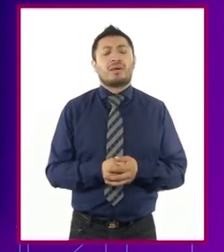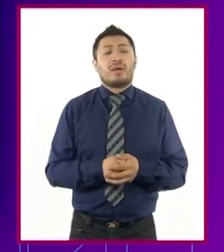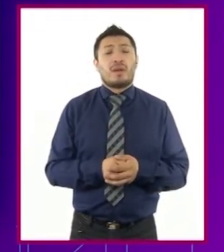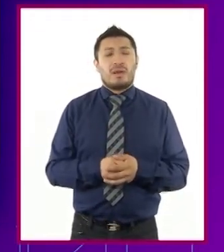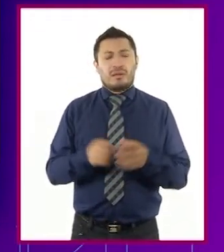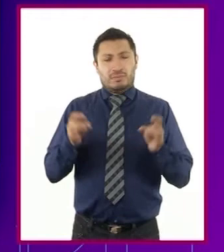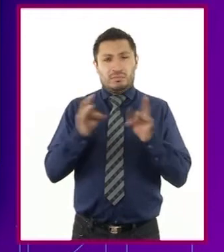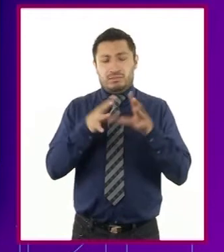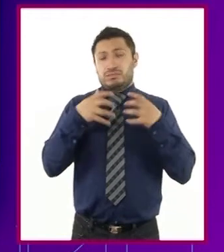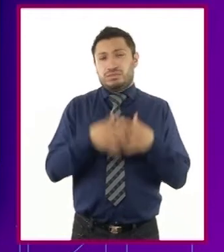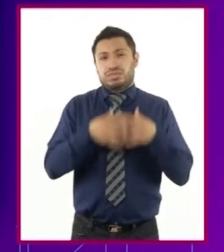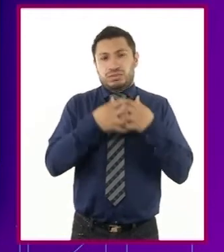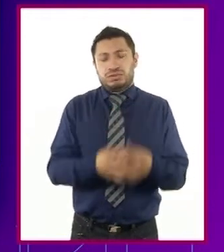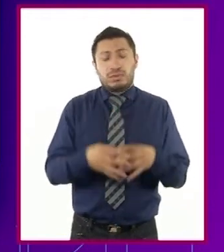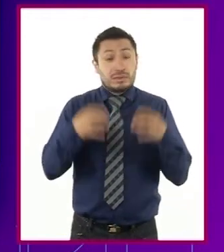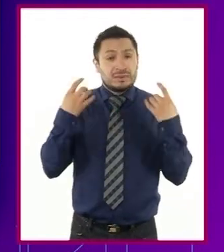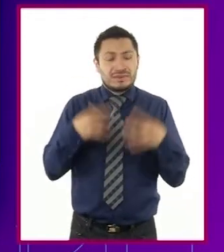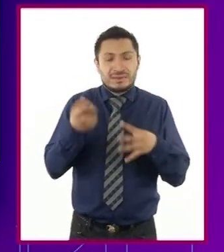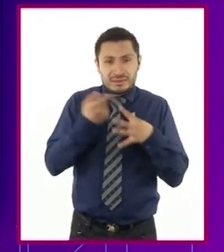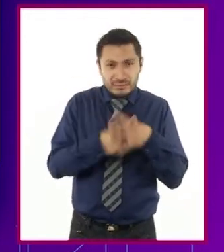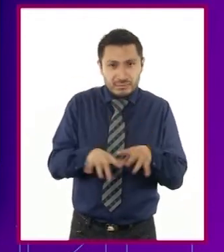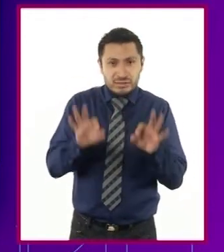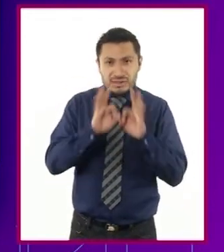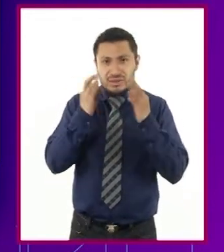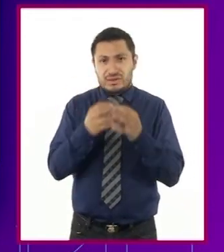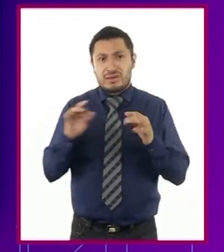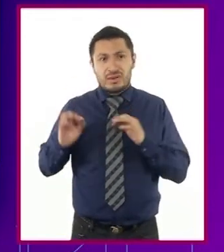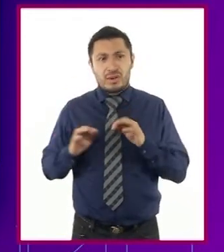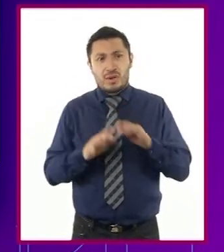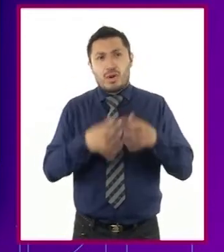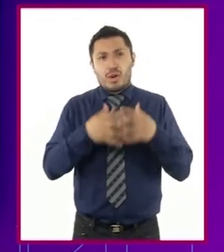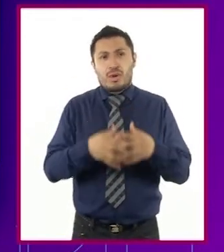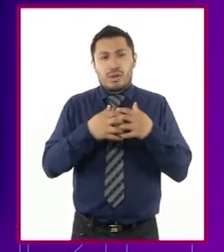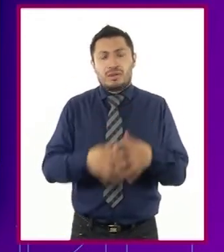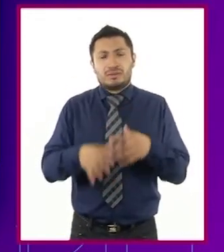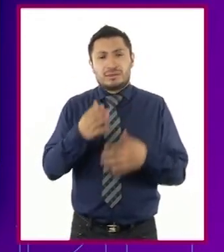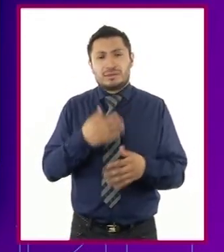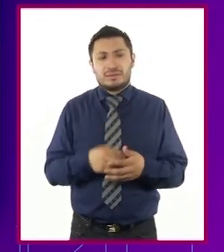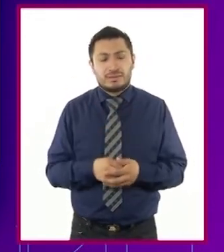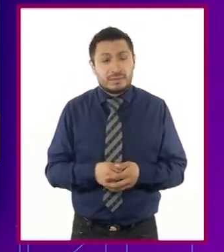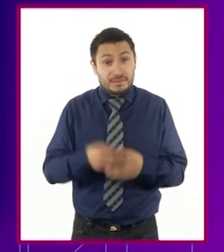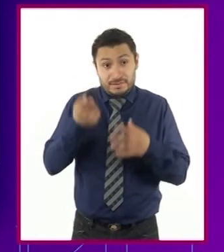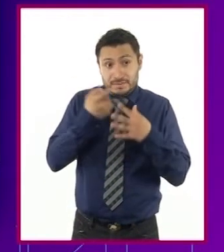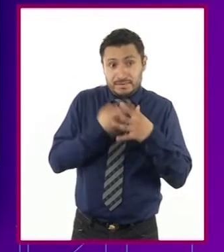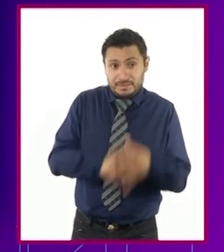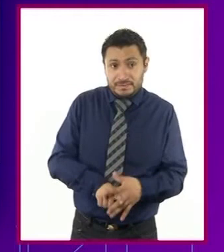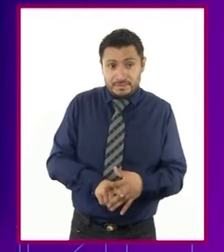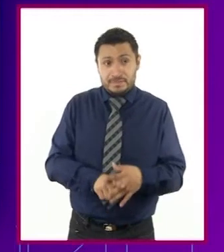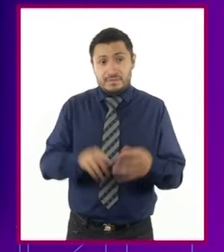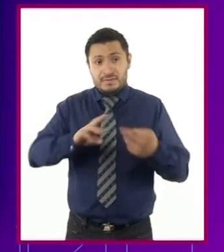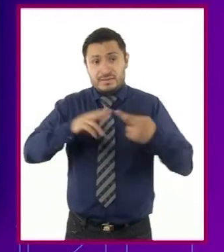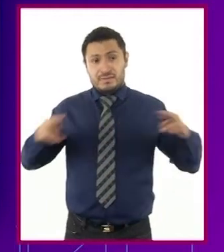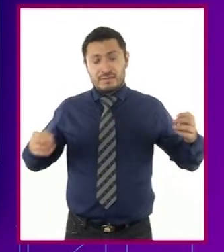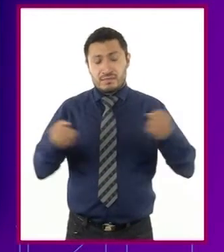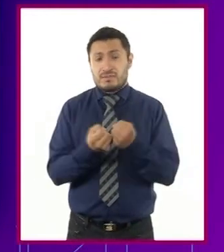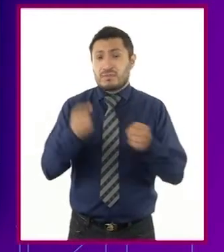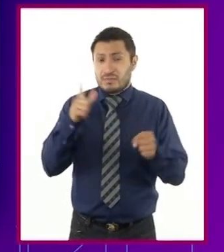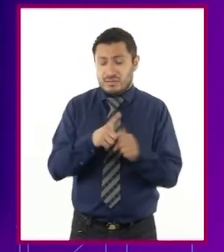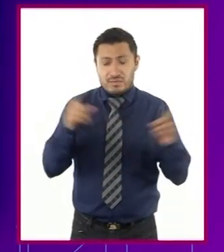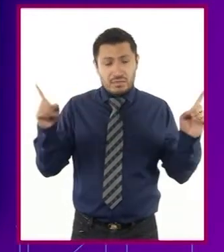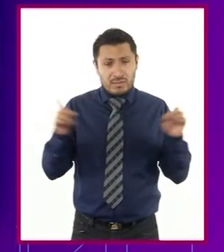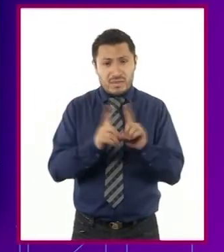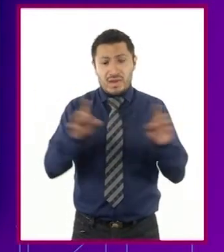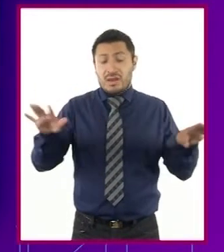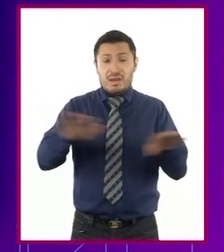las fábricas y dio inicio al proceso de industrialización. Fue así como las relaciones sociales se transformaron